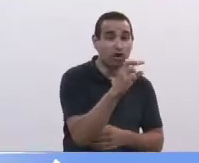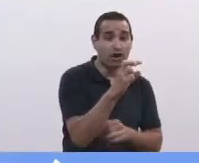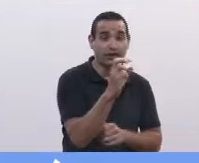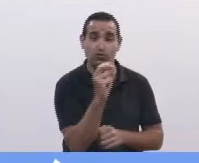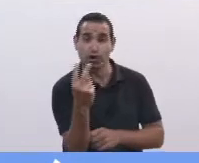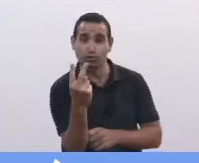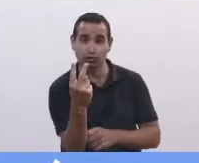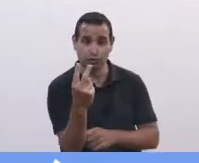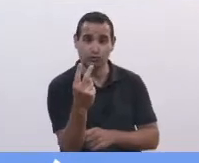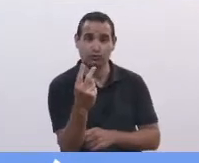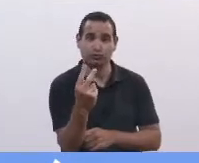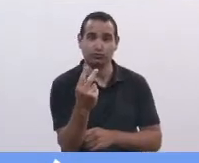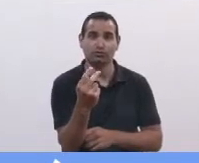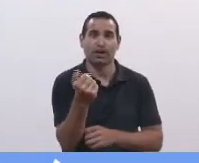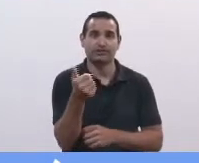2 de cada 3 dólares